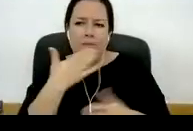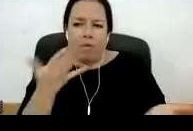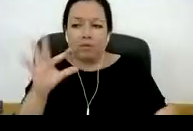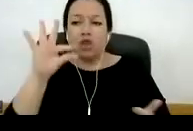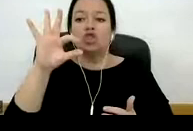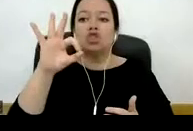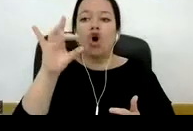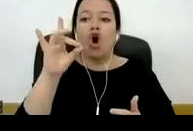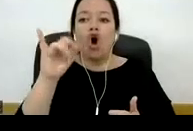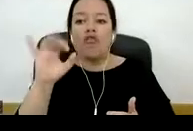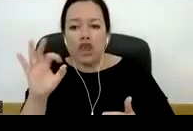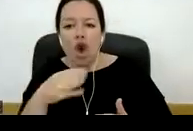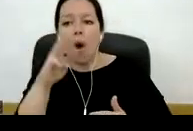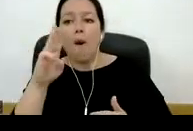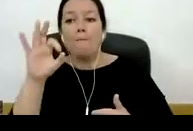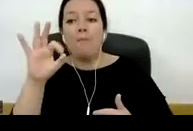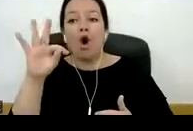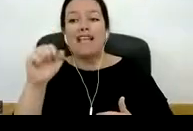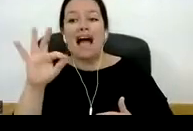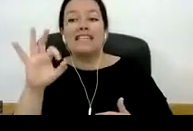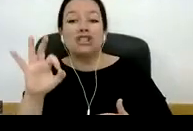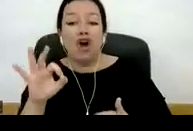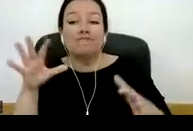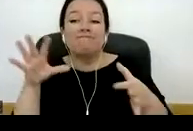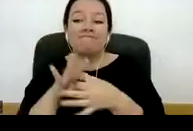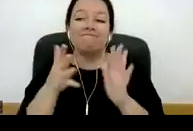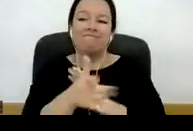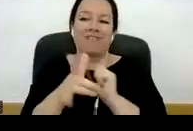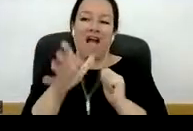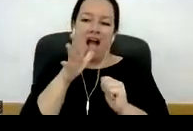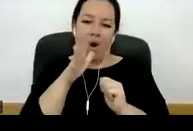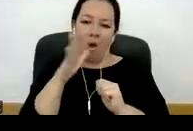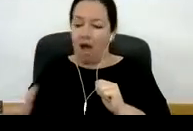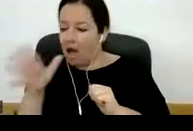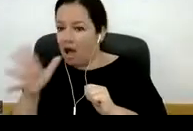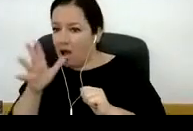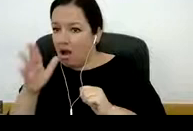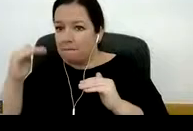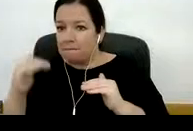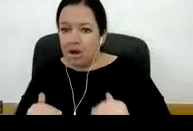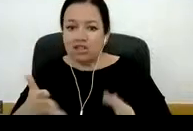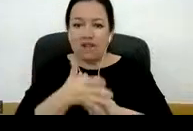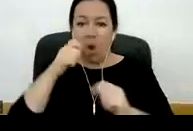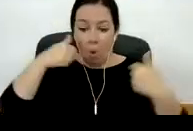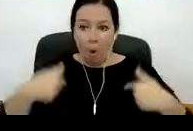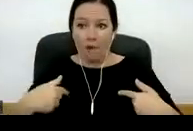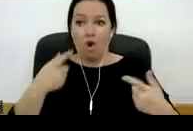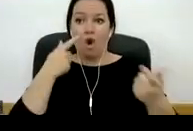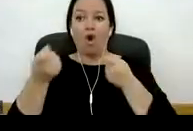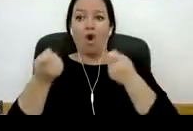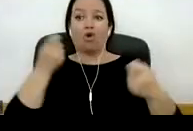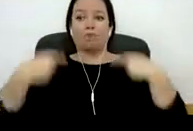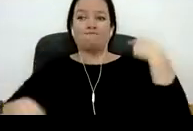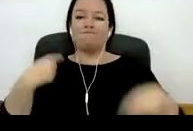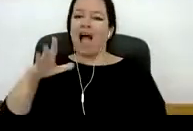porque en muchas ocasiones los consumimos asociados a este agua. Entonces tenemos menos margen para reconstituir